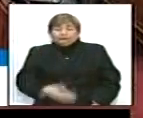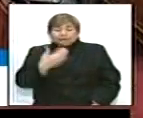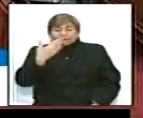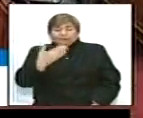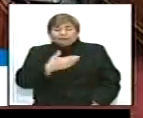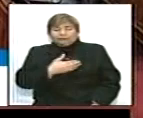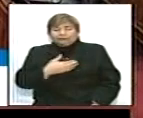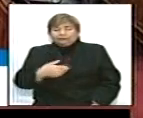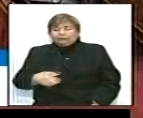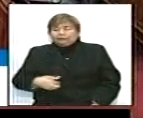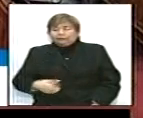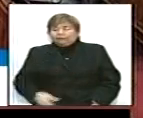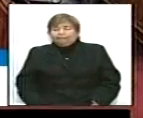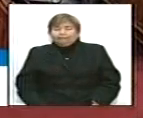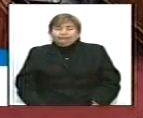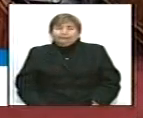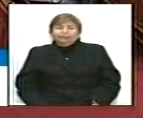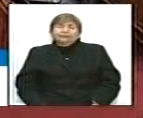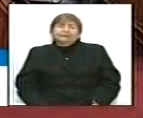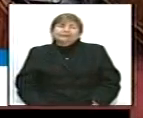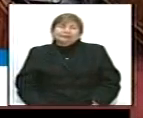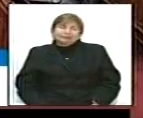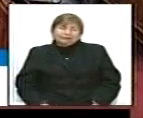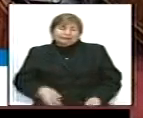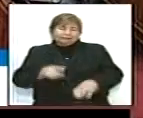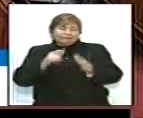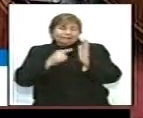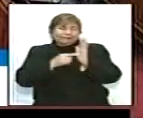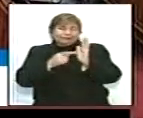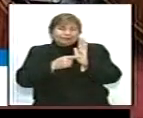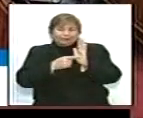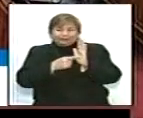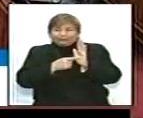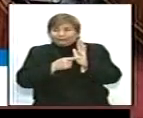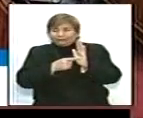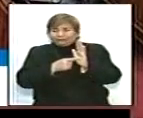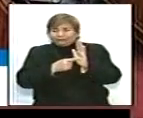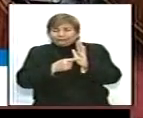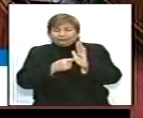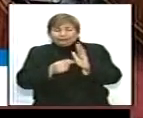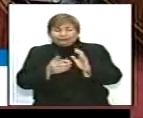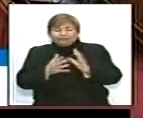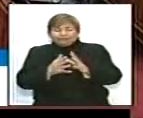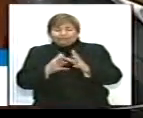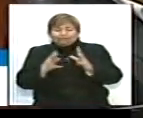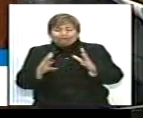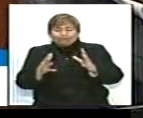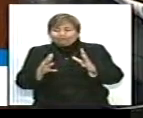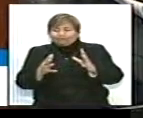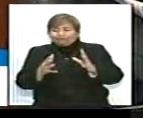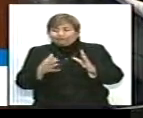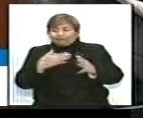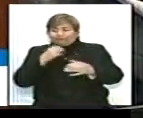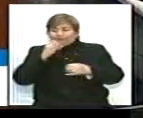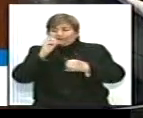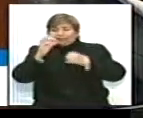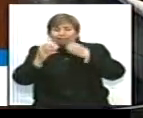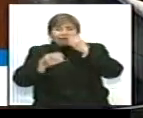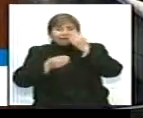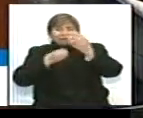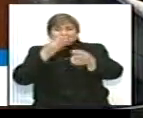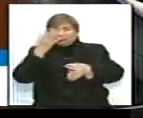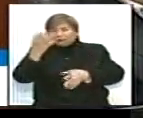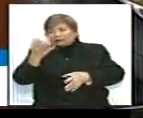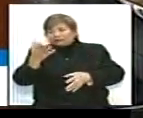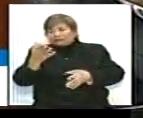Gracias, presidente. Presidente, se ha señalado además con bastante desparpajo y con mucha publicidad